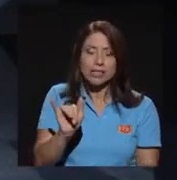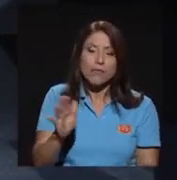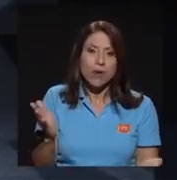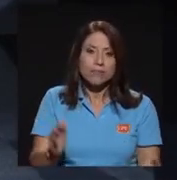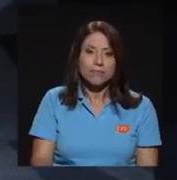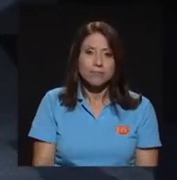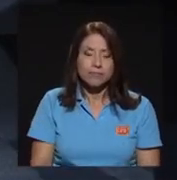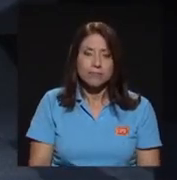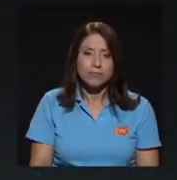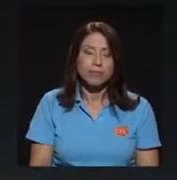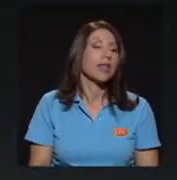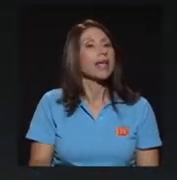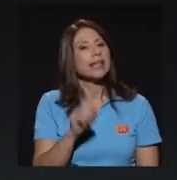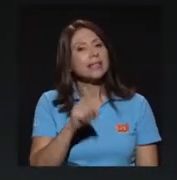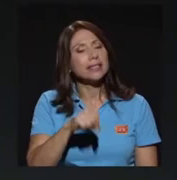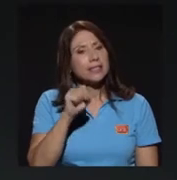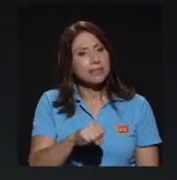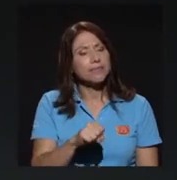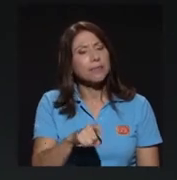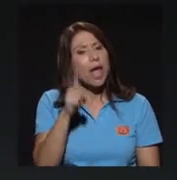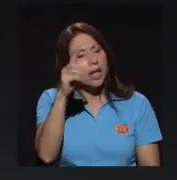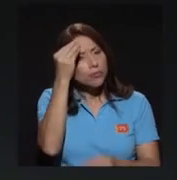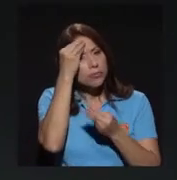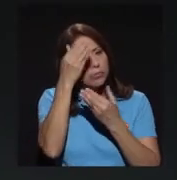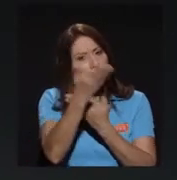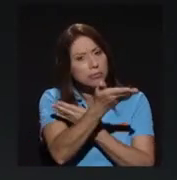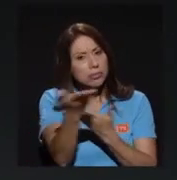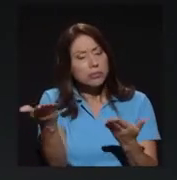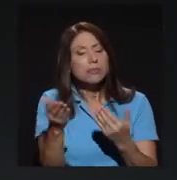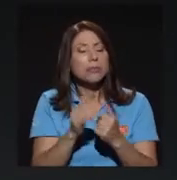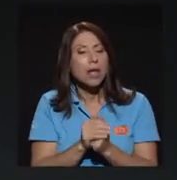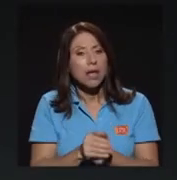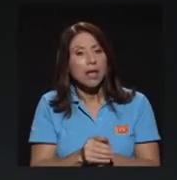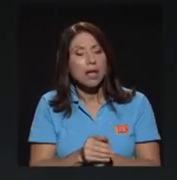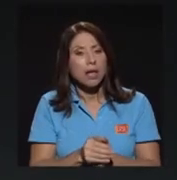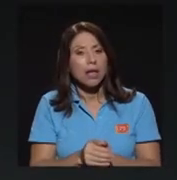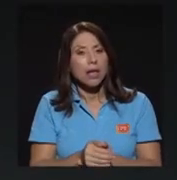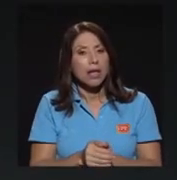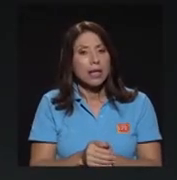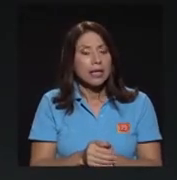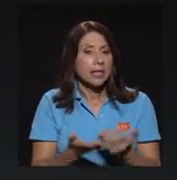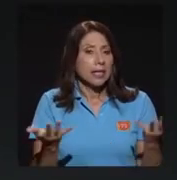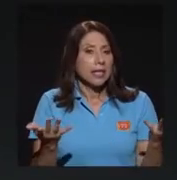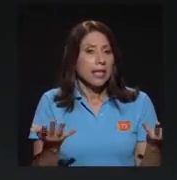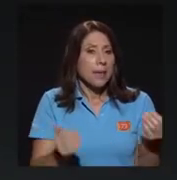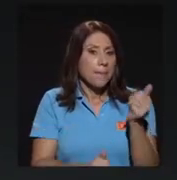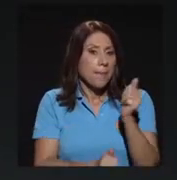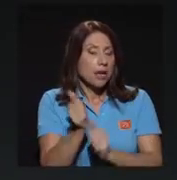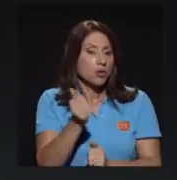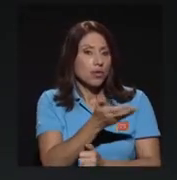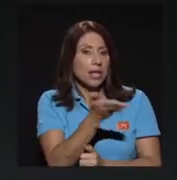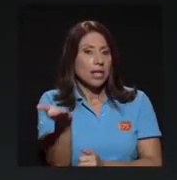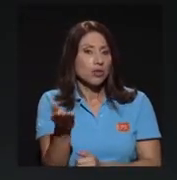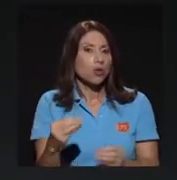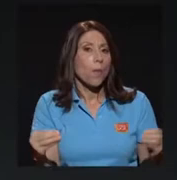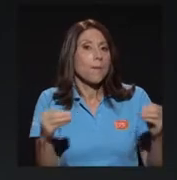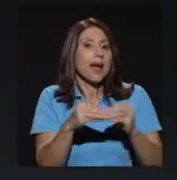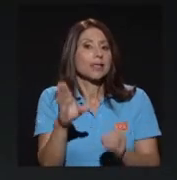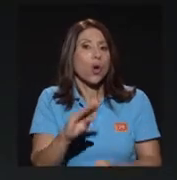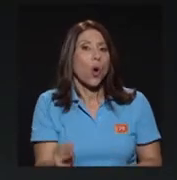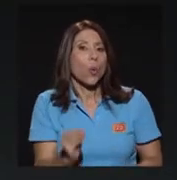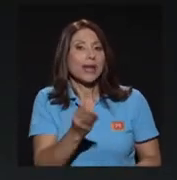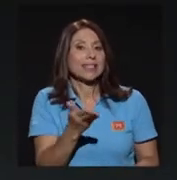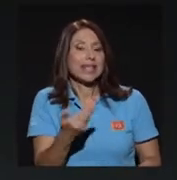si hay un detalle para las amigas de mi busquen la mayor parte son más jóvenes que don wilbur y que yo